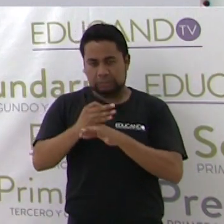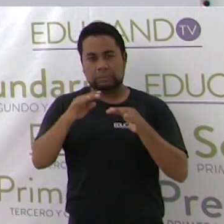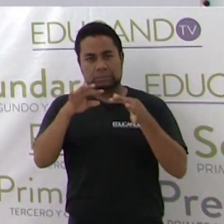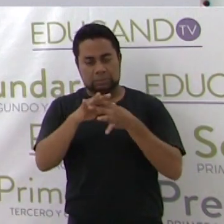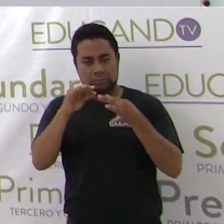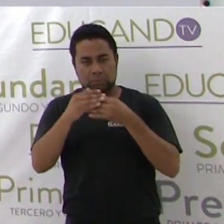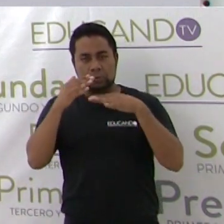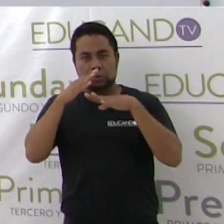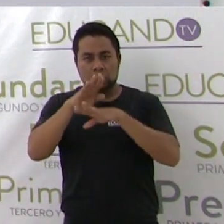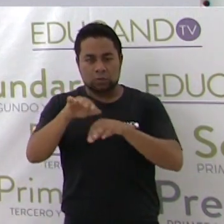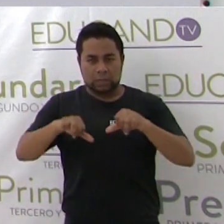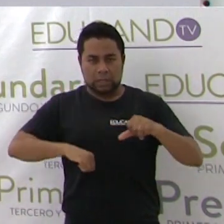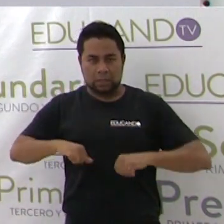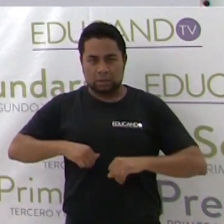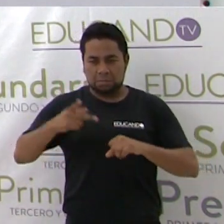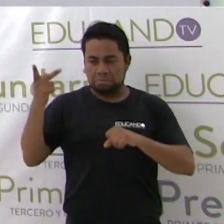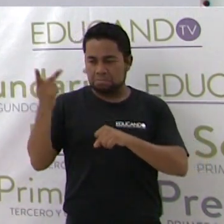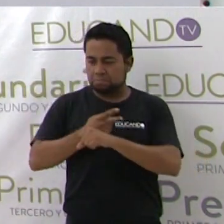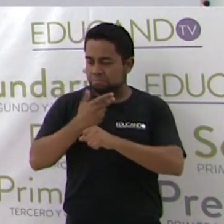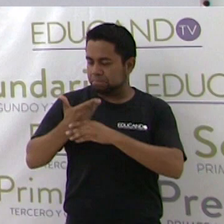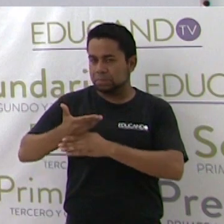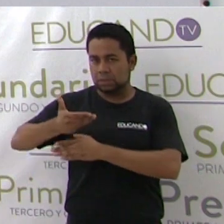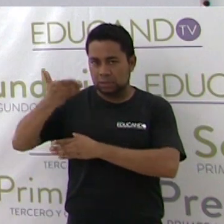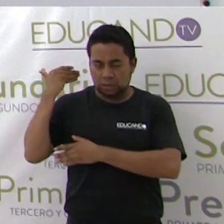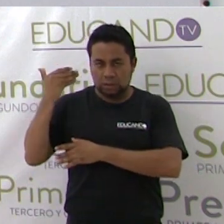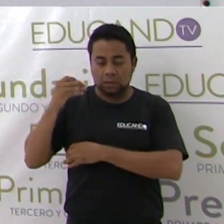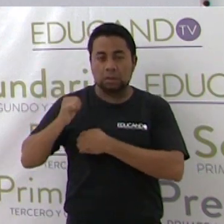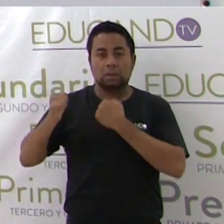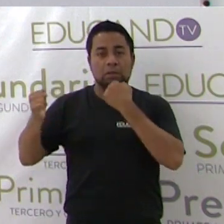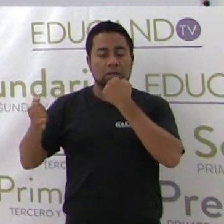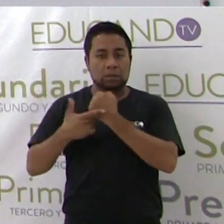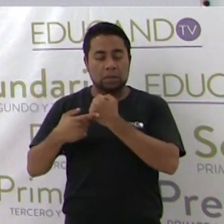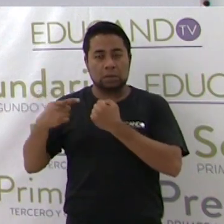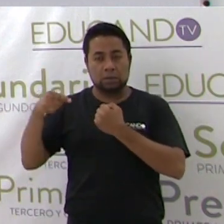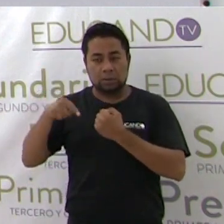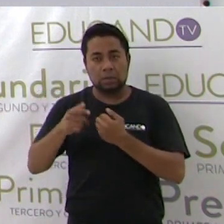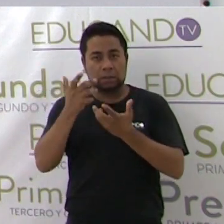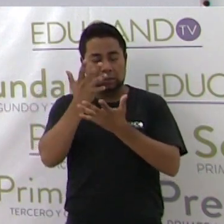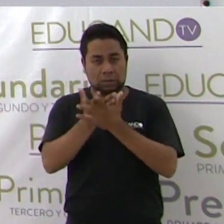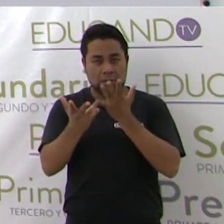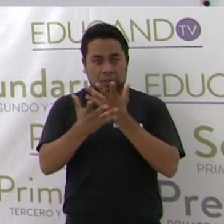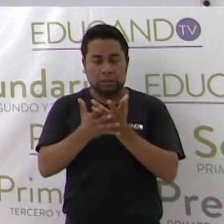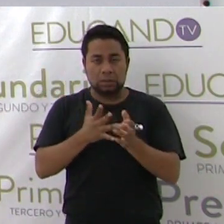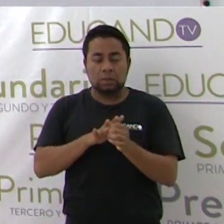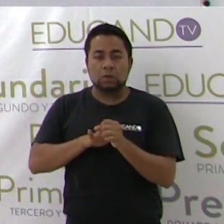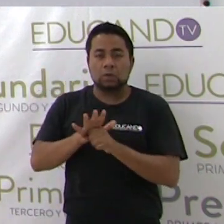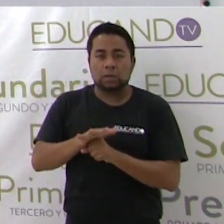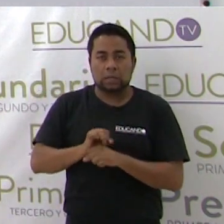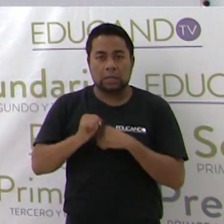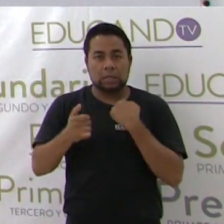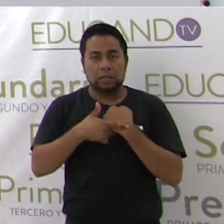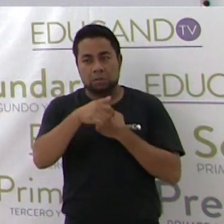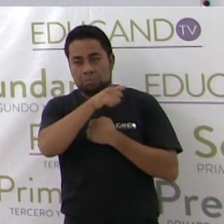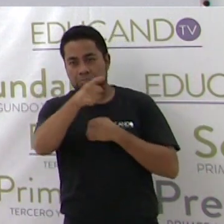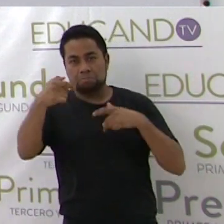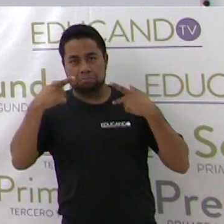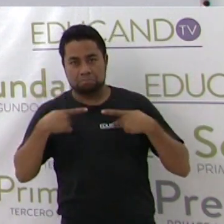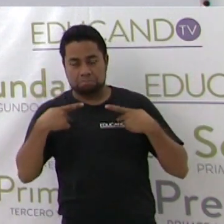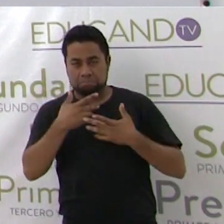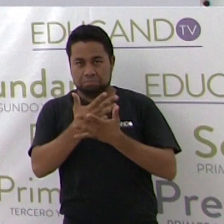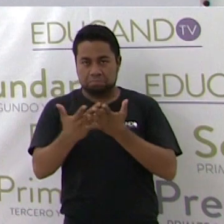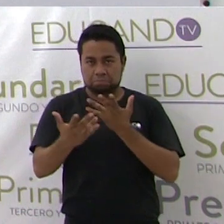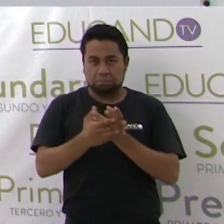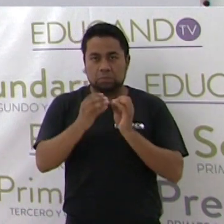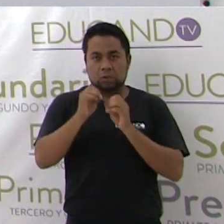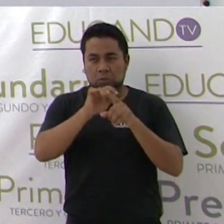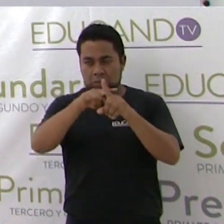de acciones pasadas. Algo que nosotros hicimos, algo que otra persona hizo o que